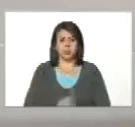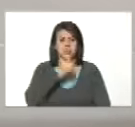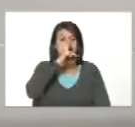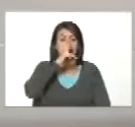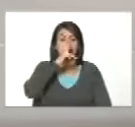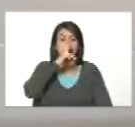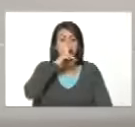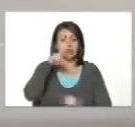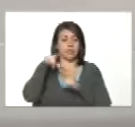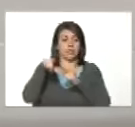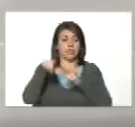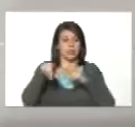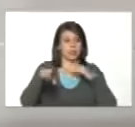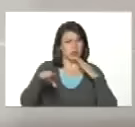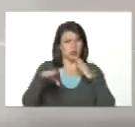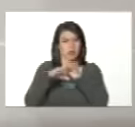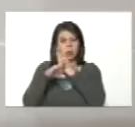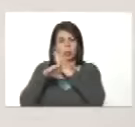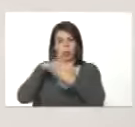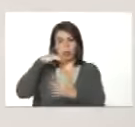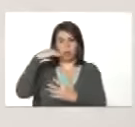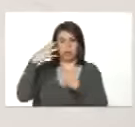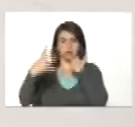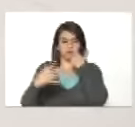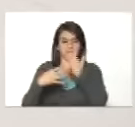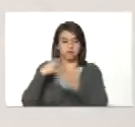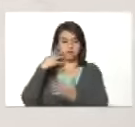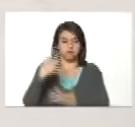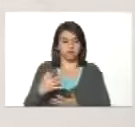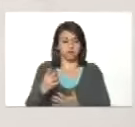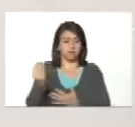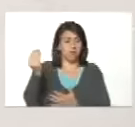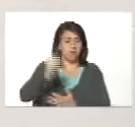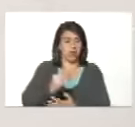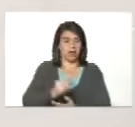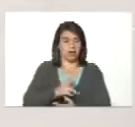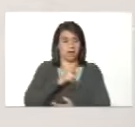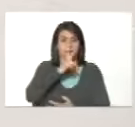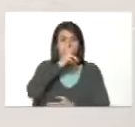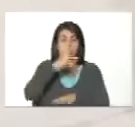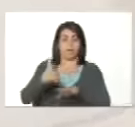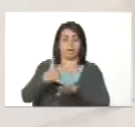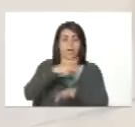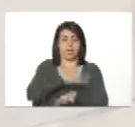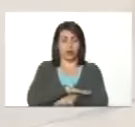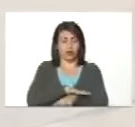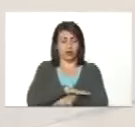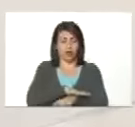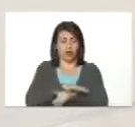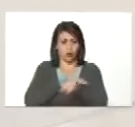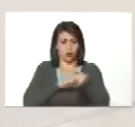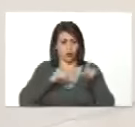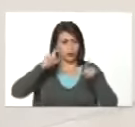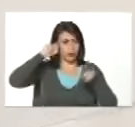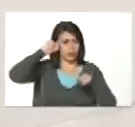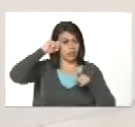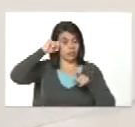brutales, asaz más groseras, asaz más canallas. ¿Ustedes se